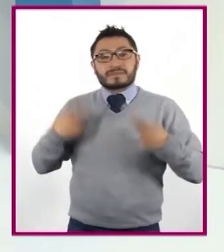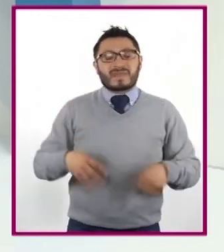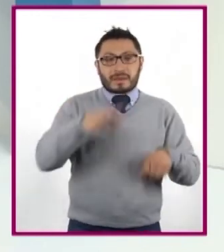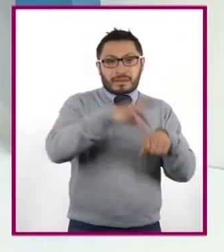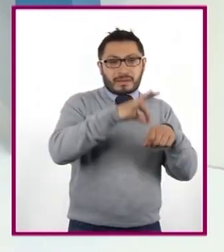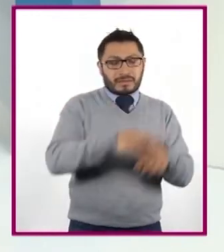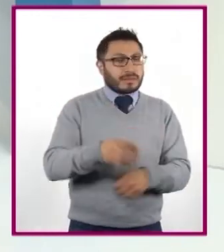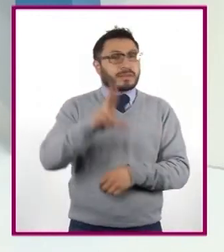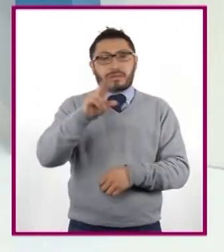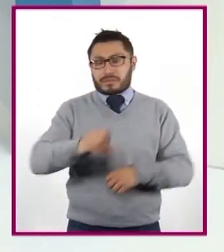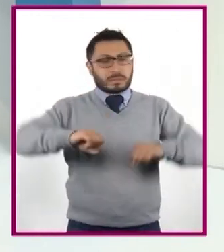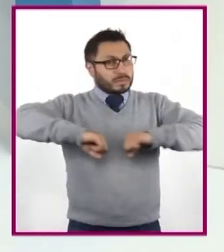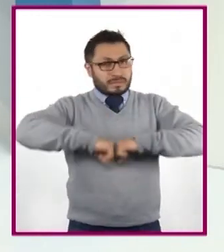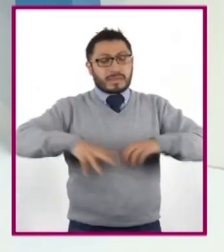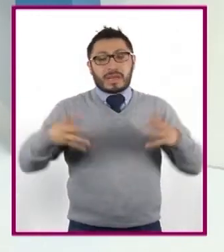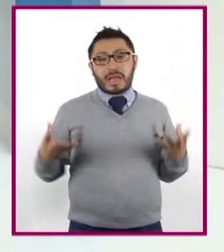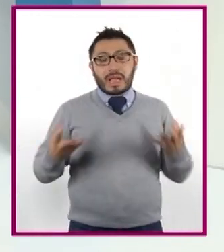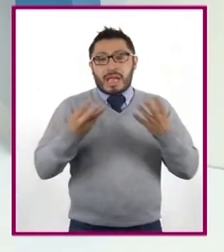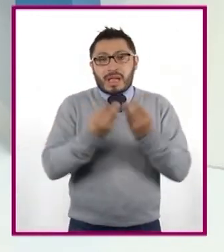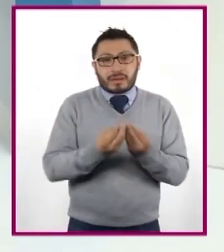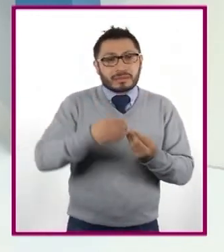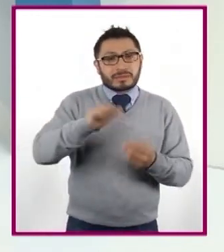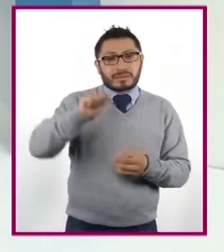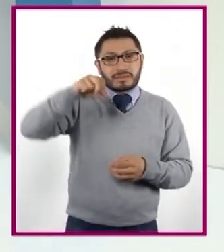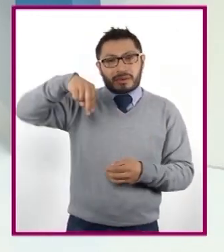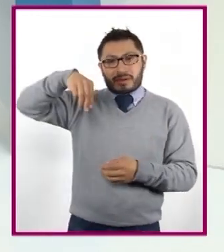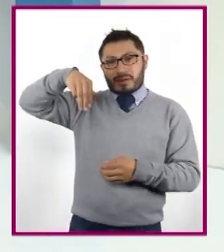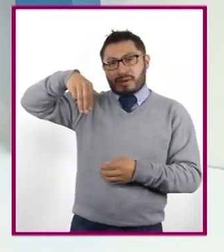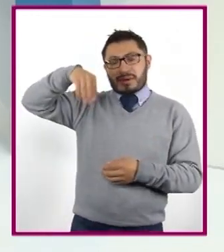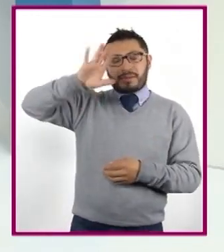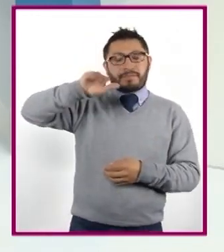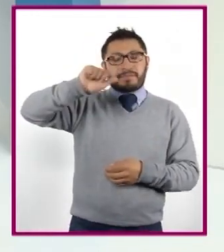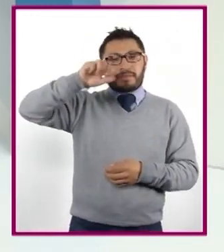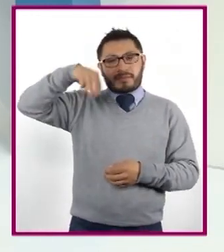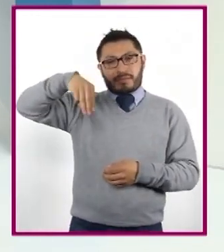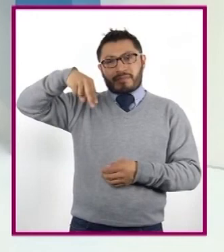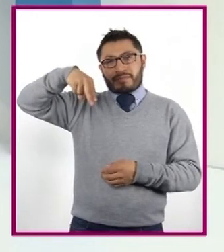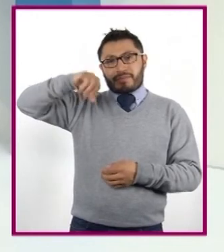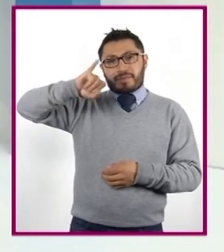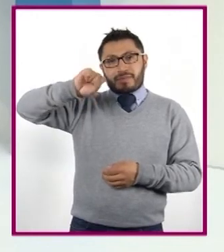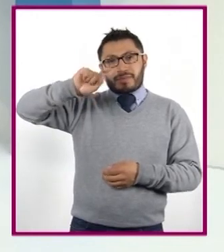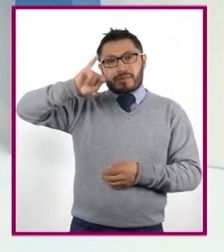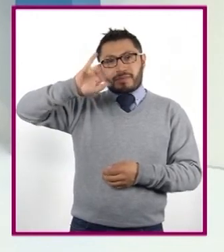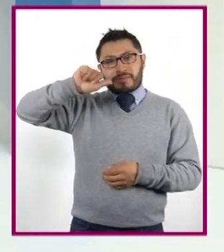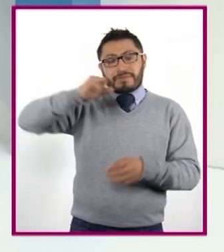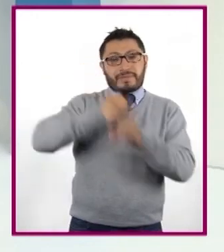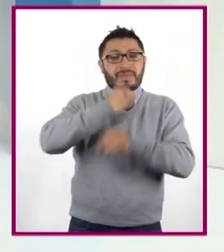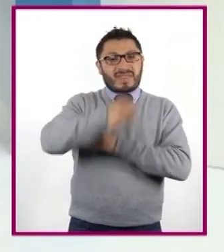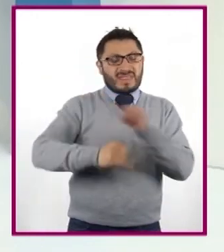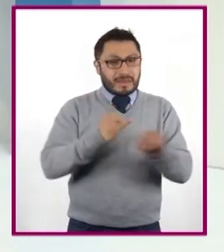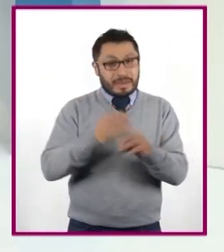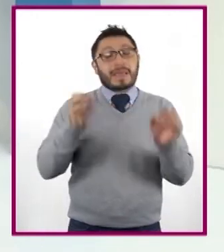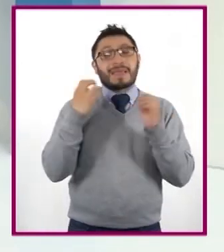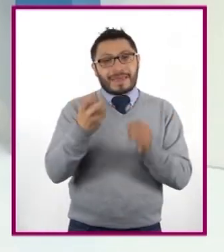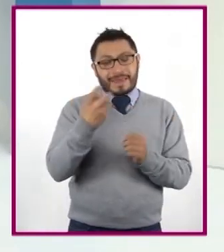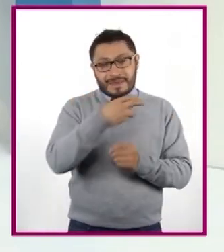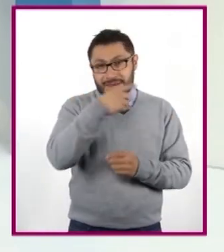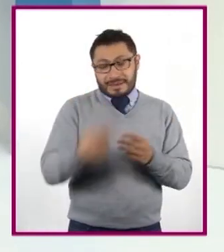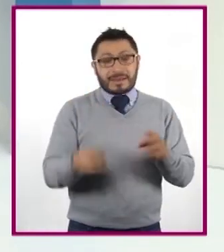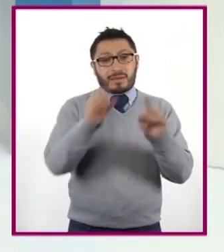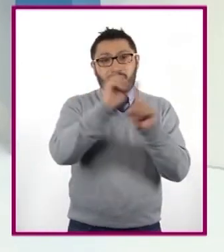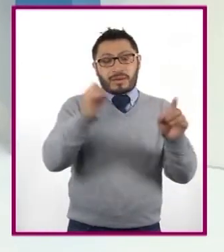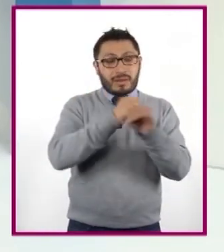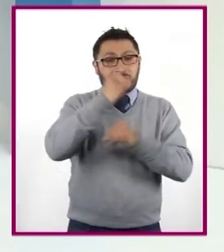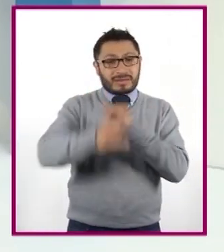Sin Fronteras, junto con Amnistía Internacional, son organizaciones internacionales.